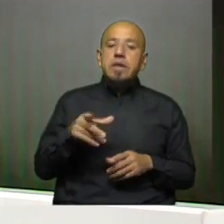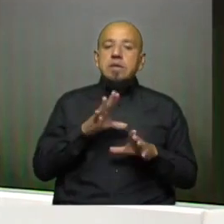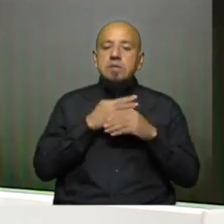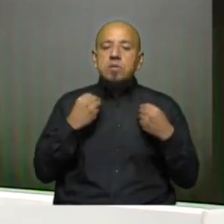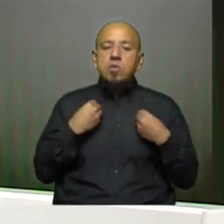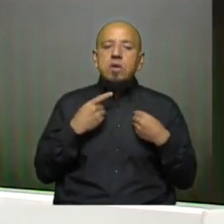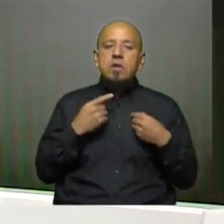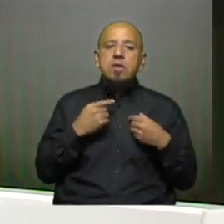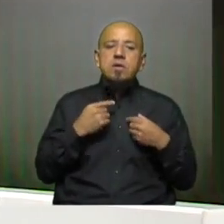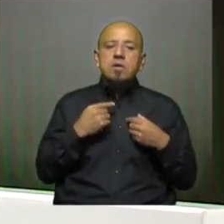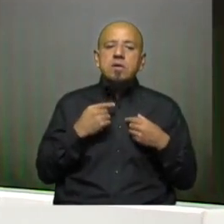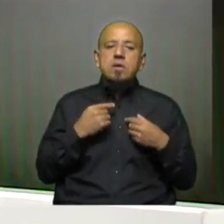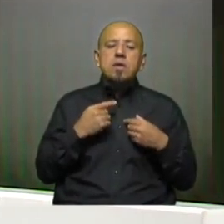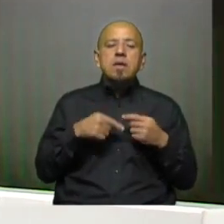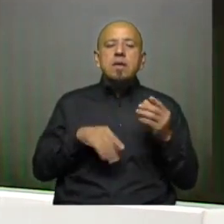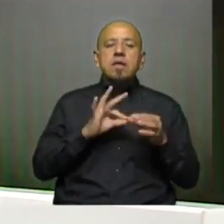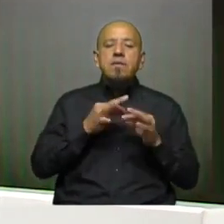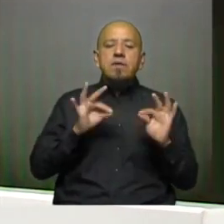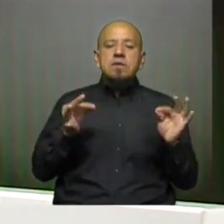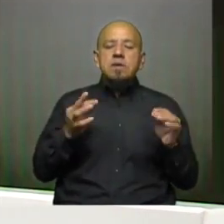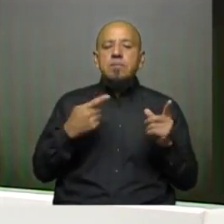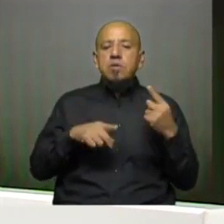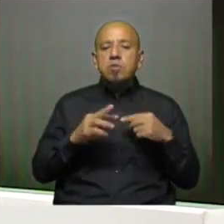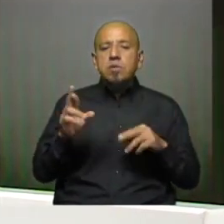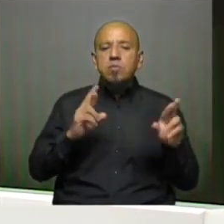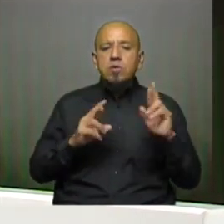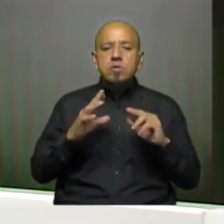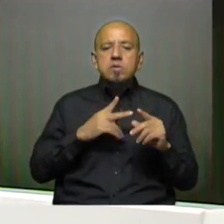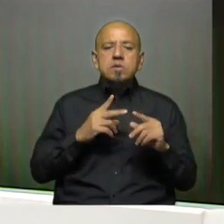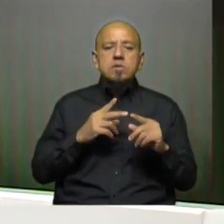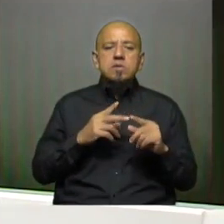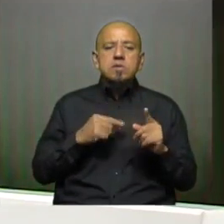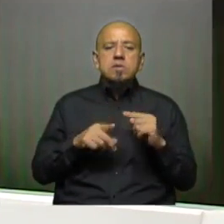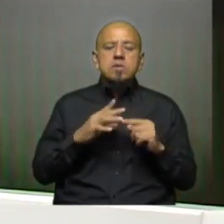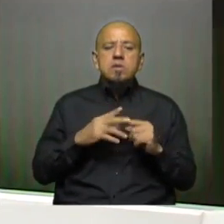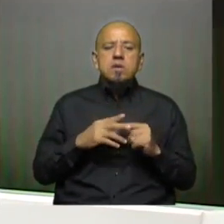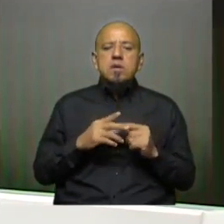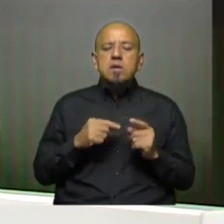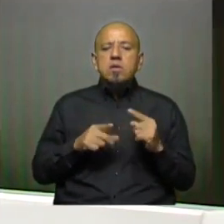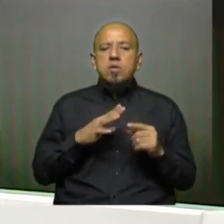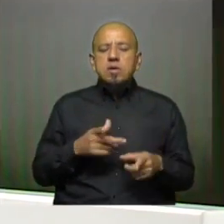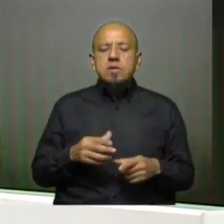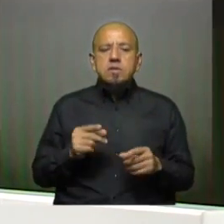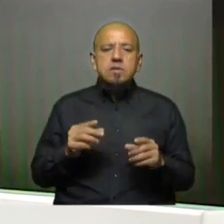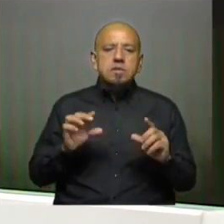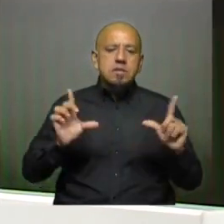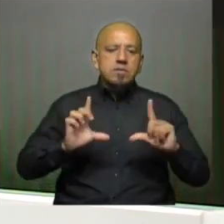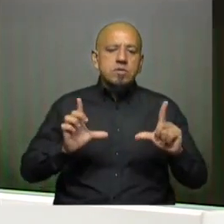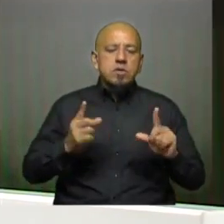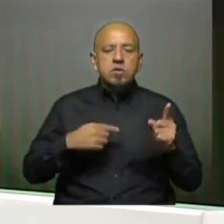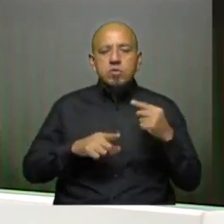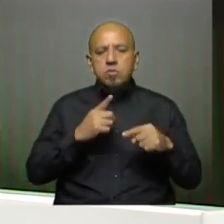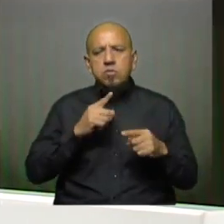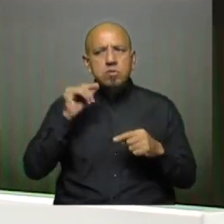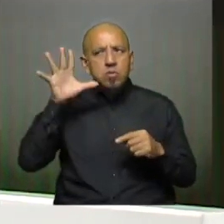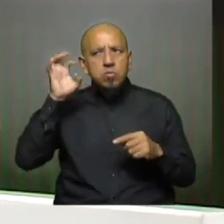esa frase, sino que venía de antes. Y una respuesta a esa, pero también una conciencia muy grande de ella de lo que es la televisión. En ese momento, y que cuando uno la